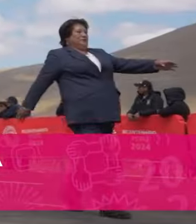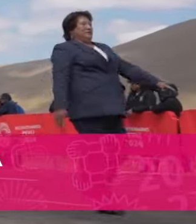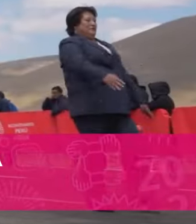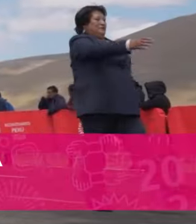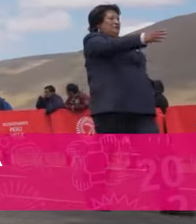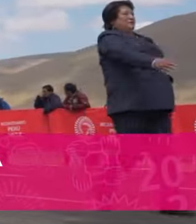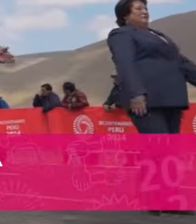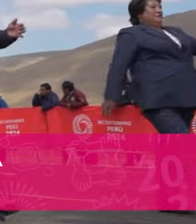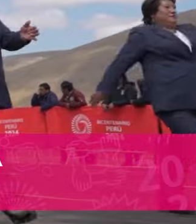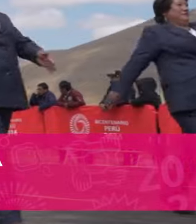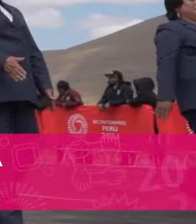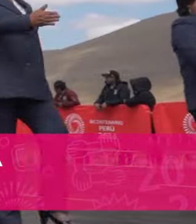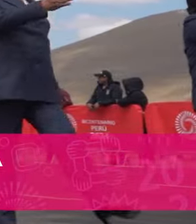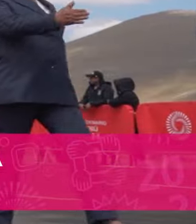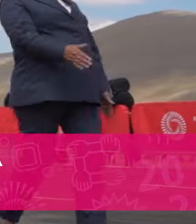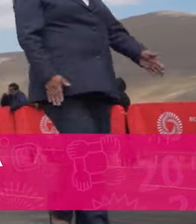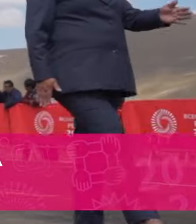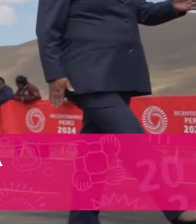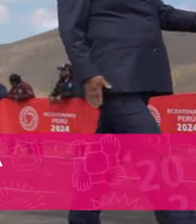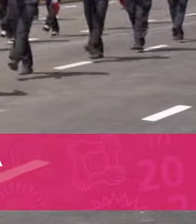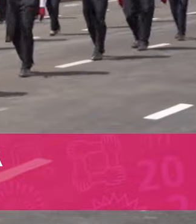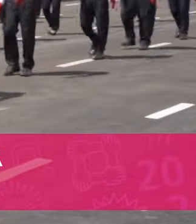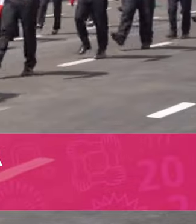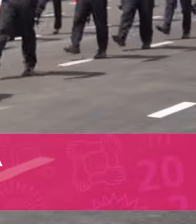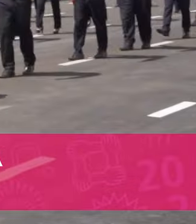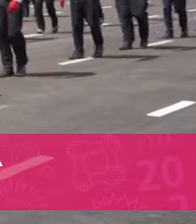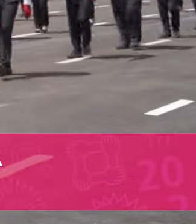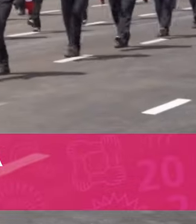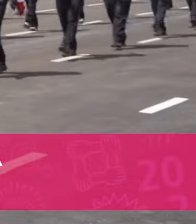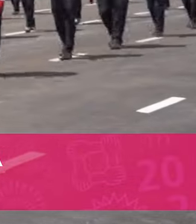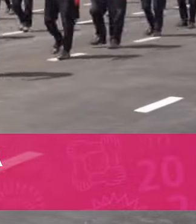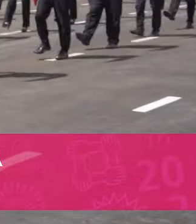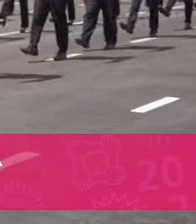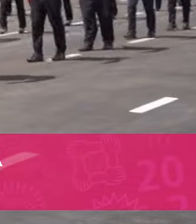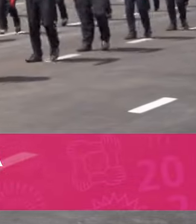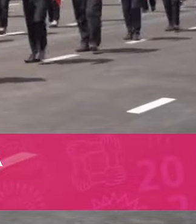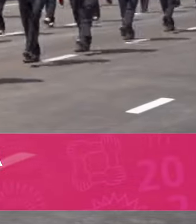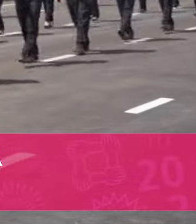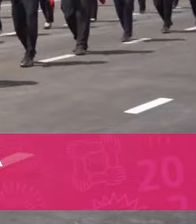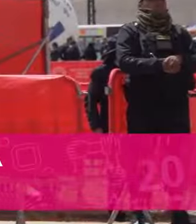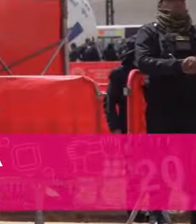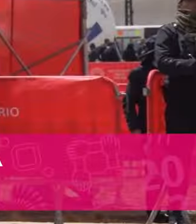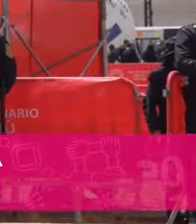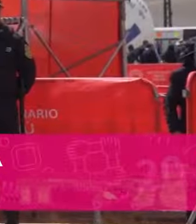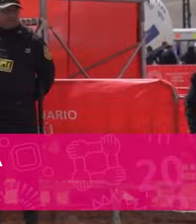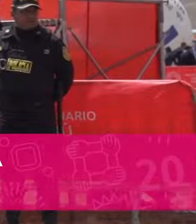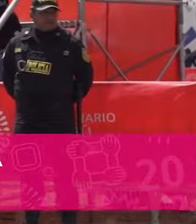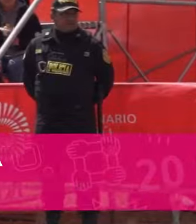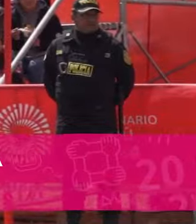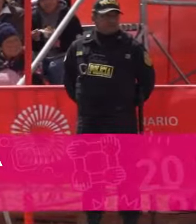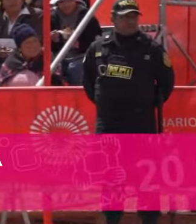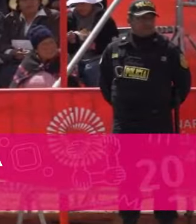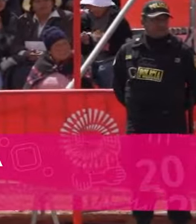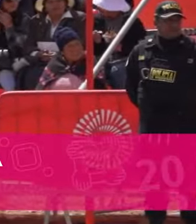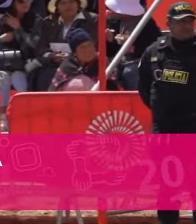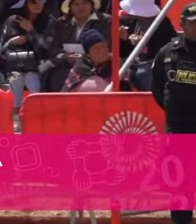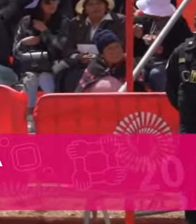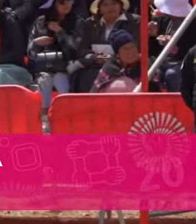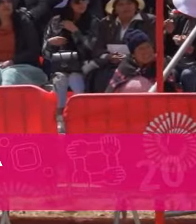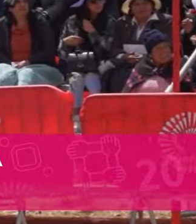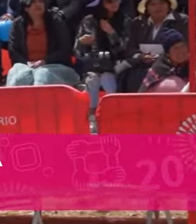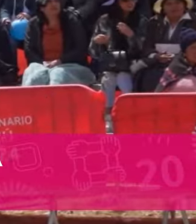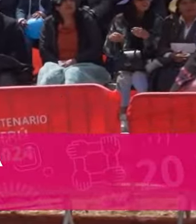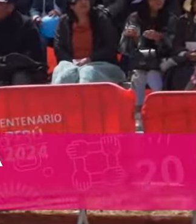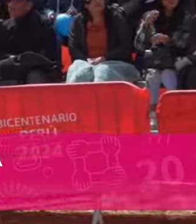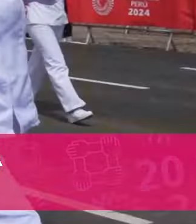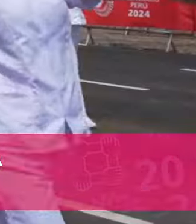en área, educación física y comunicación. Nuestra convicción de realizar trabajo de calidad se inicia antes de que